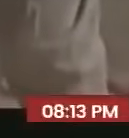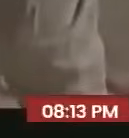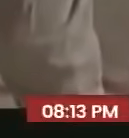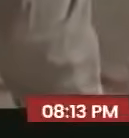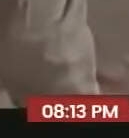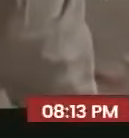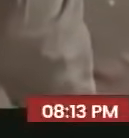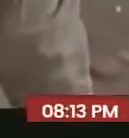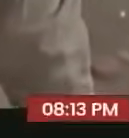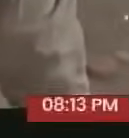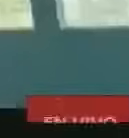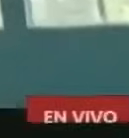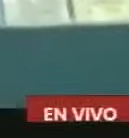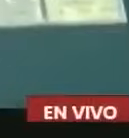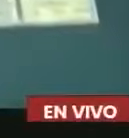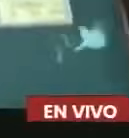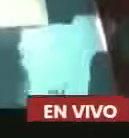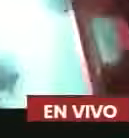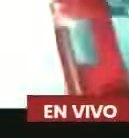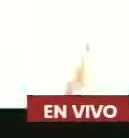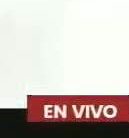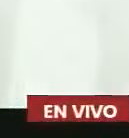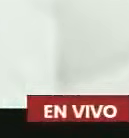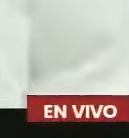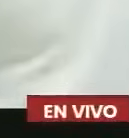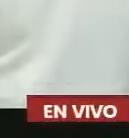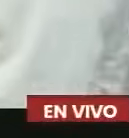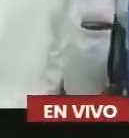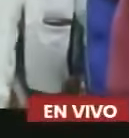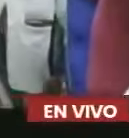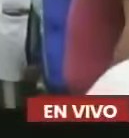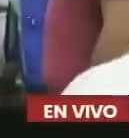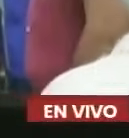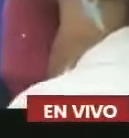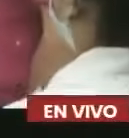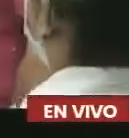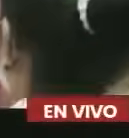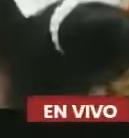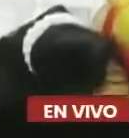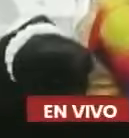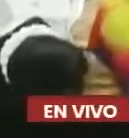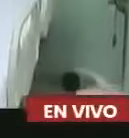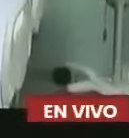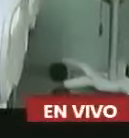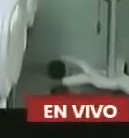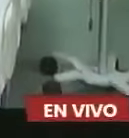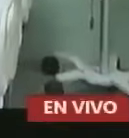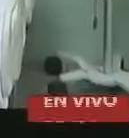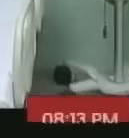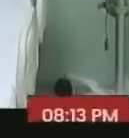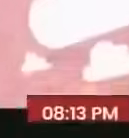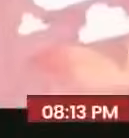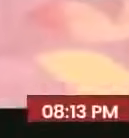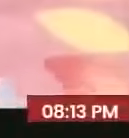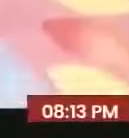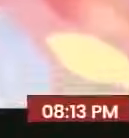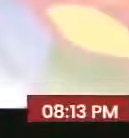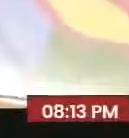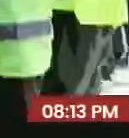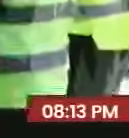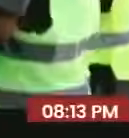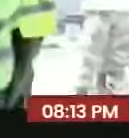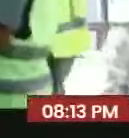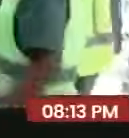de todos los ambulatorios y centros de salud que pudieran tener algún problema hoy, y poner bonito todas